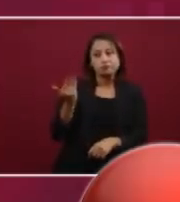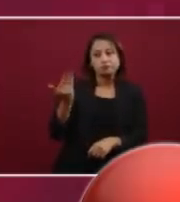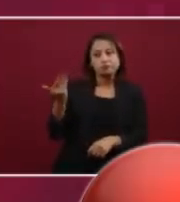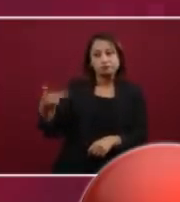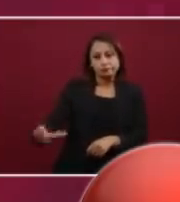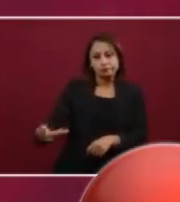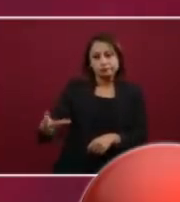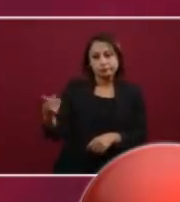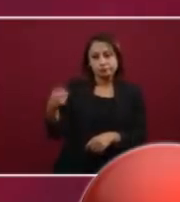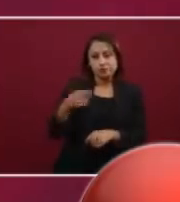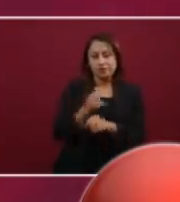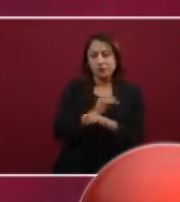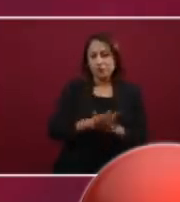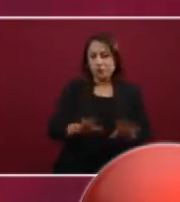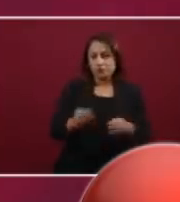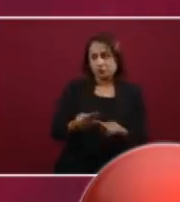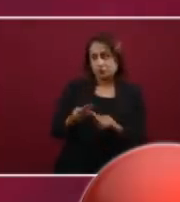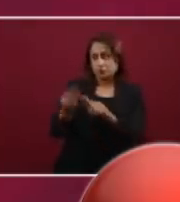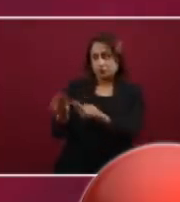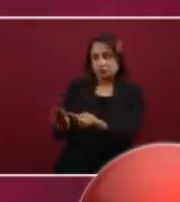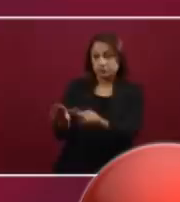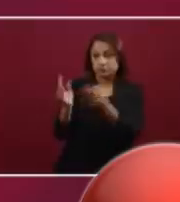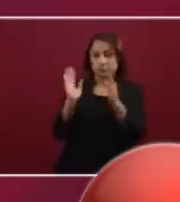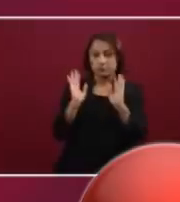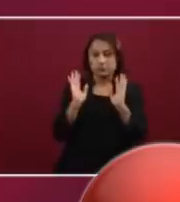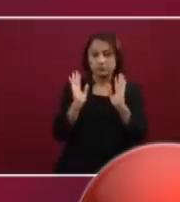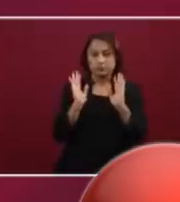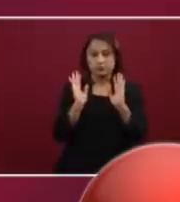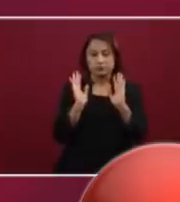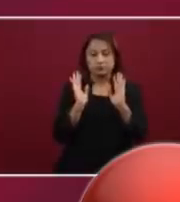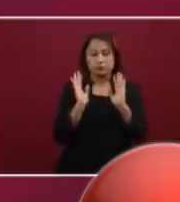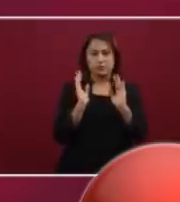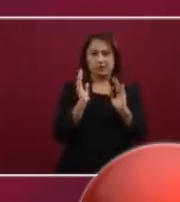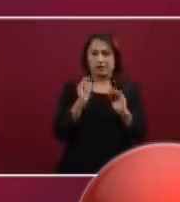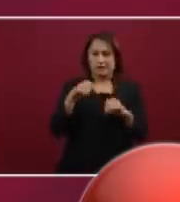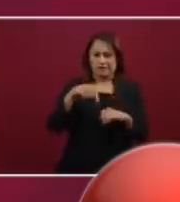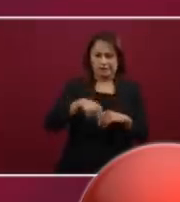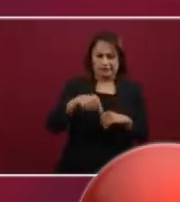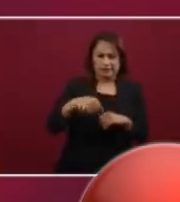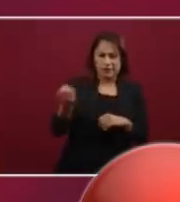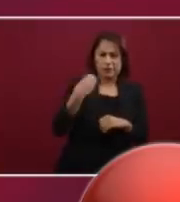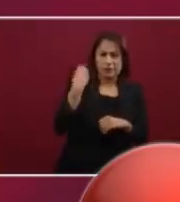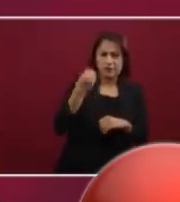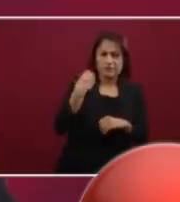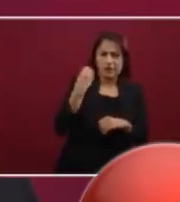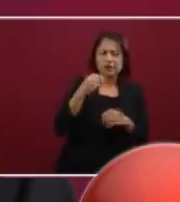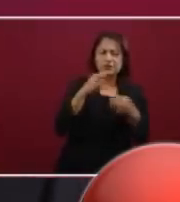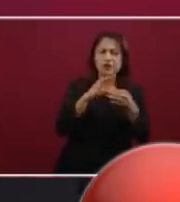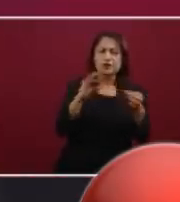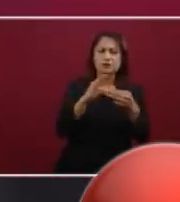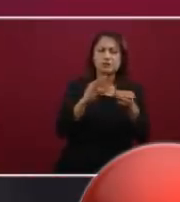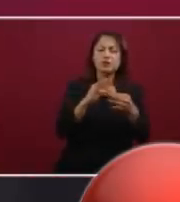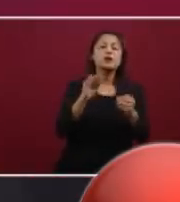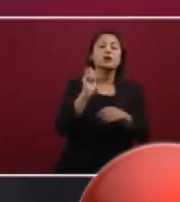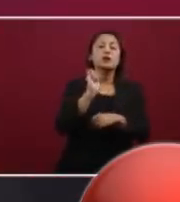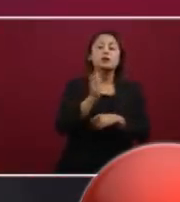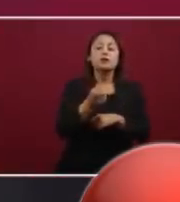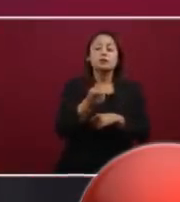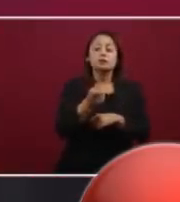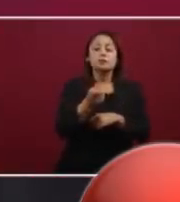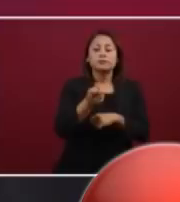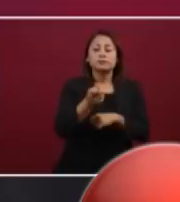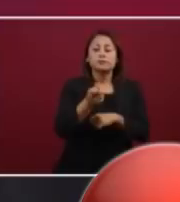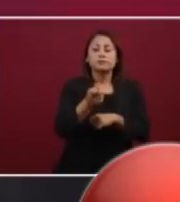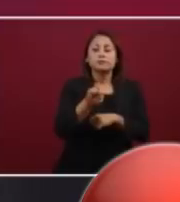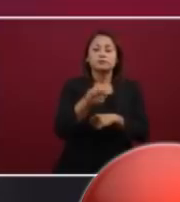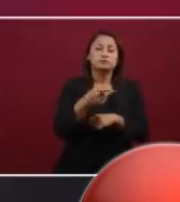información. Y aquí dijimos en su momento que no queríamos